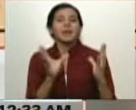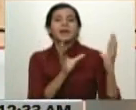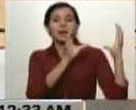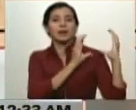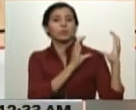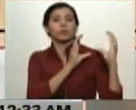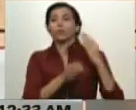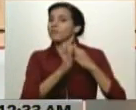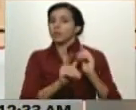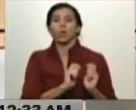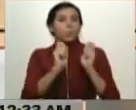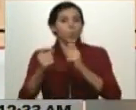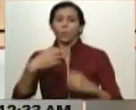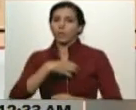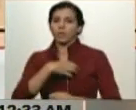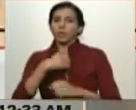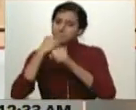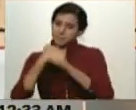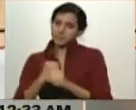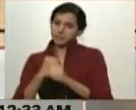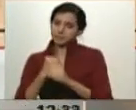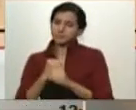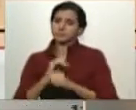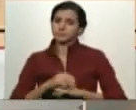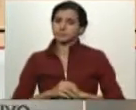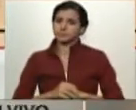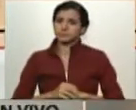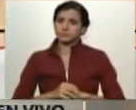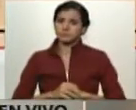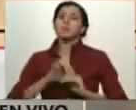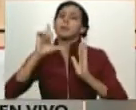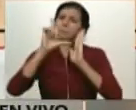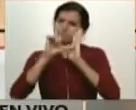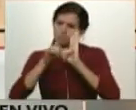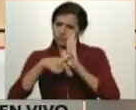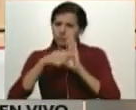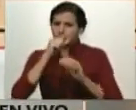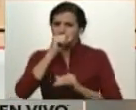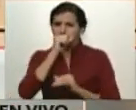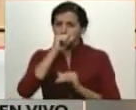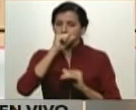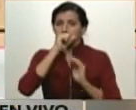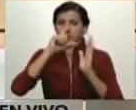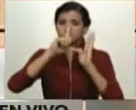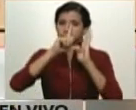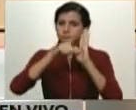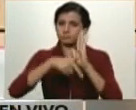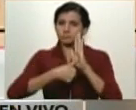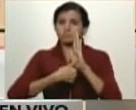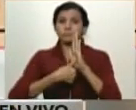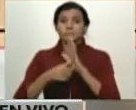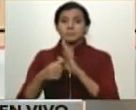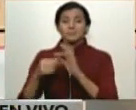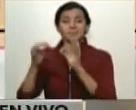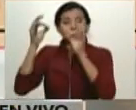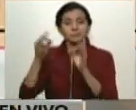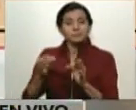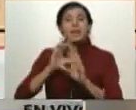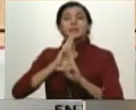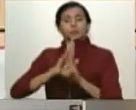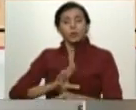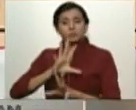no adjudicables que serán a la medida que vayamos teniendo. Esos no son adjudicables, como